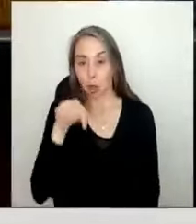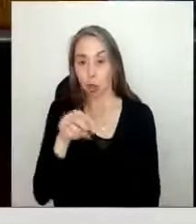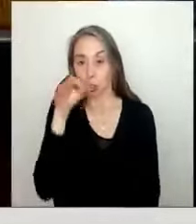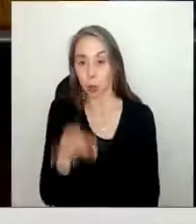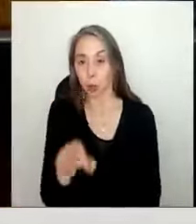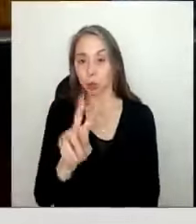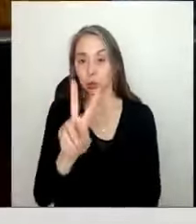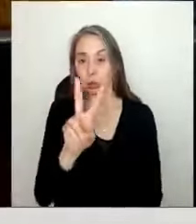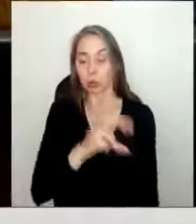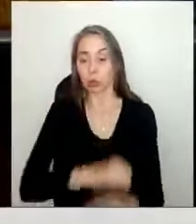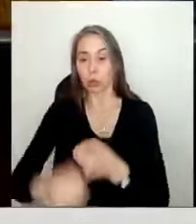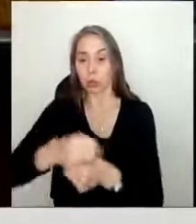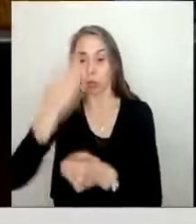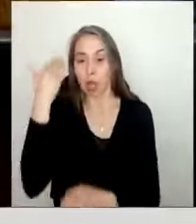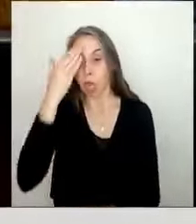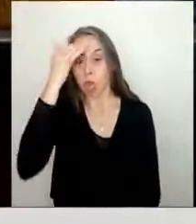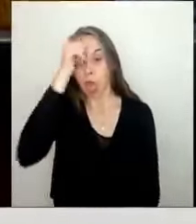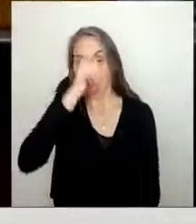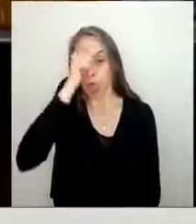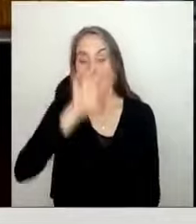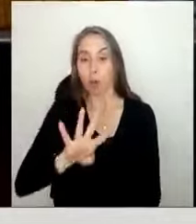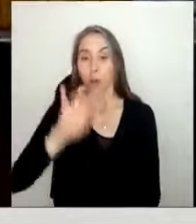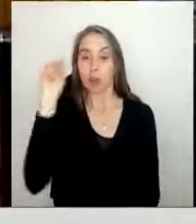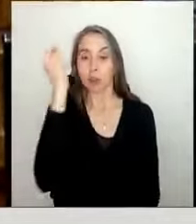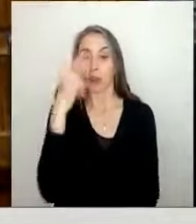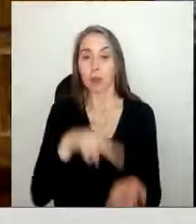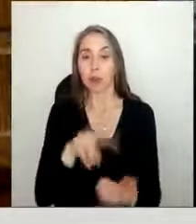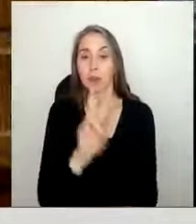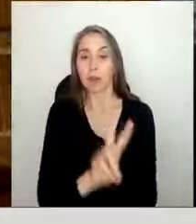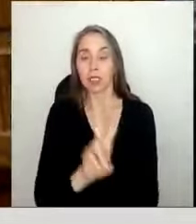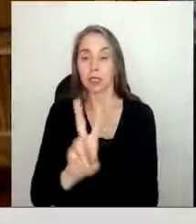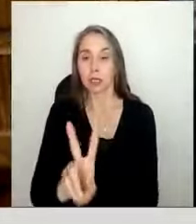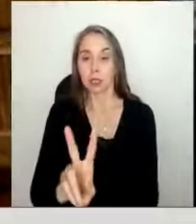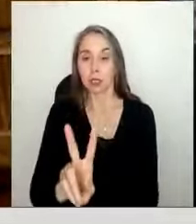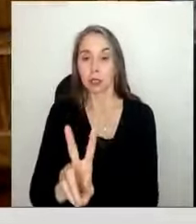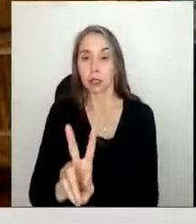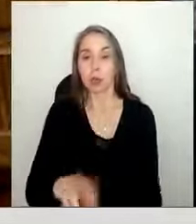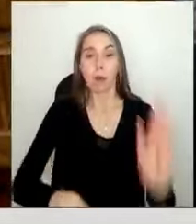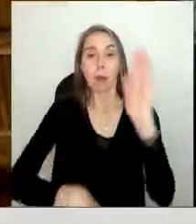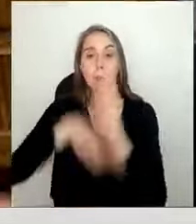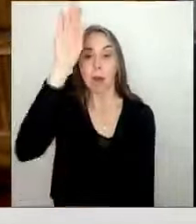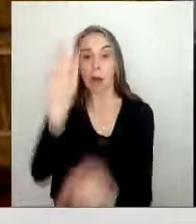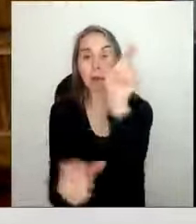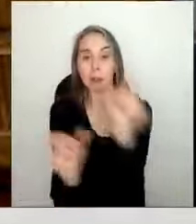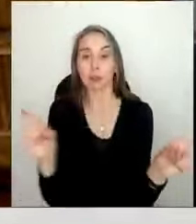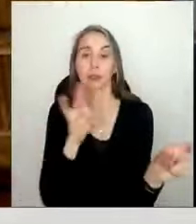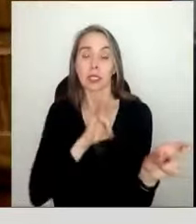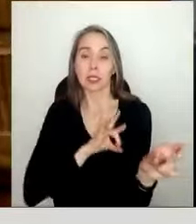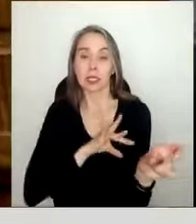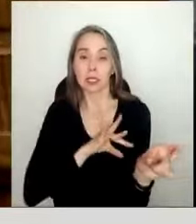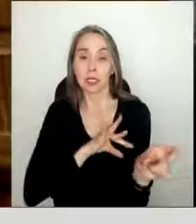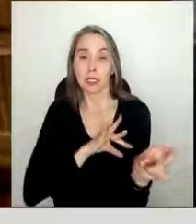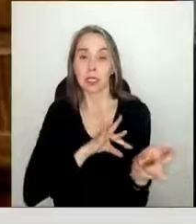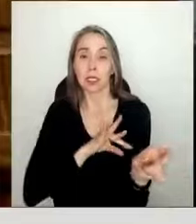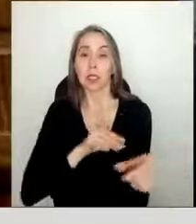años un domingo 4 de septiembre de 2022 la inmensa mayoría de los chilenos dio origen a